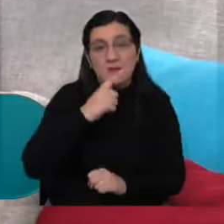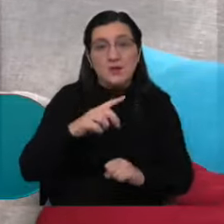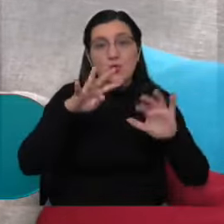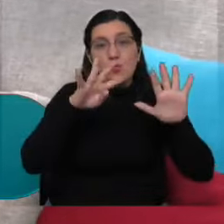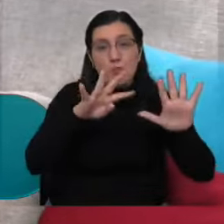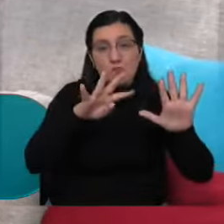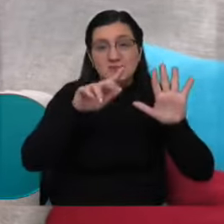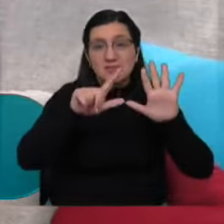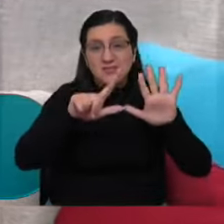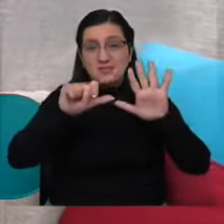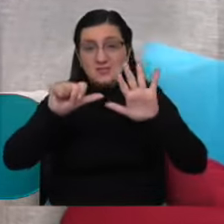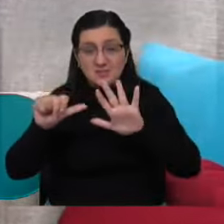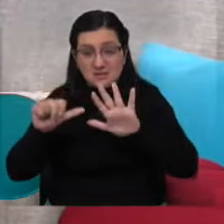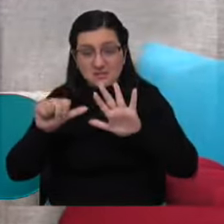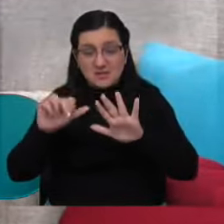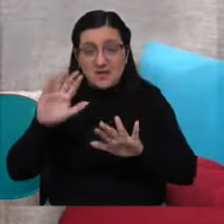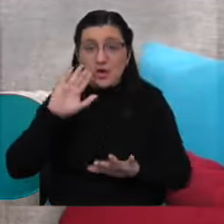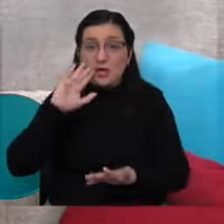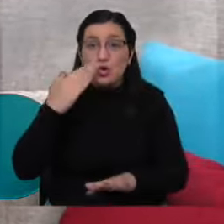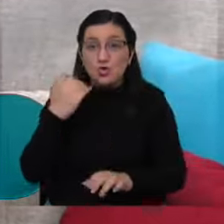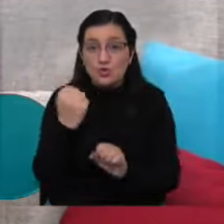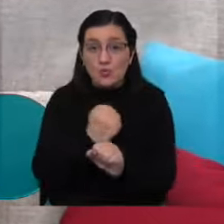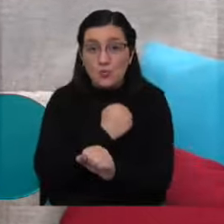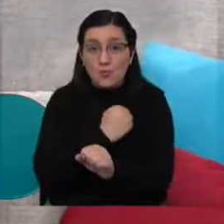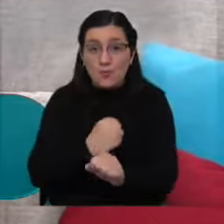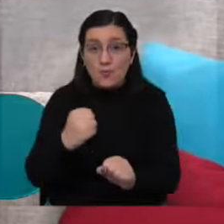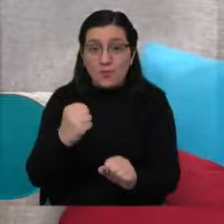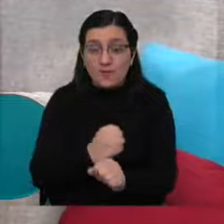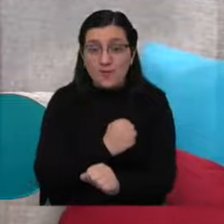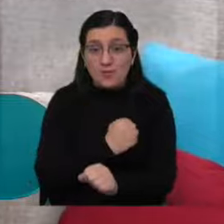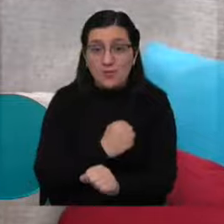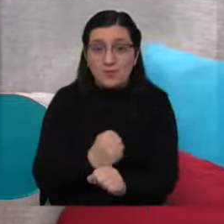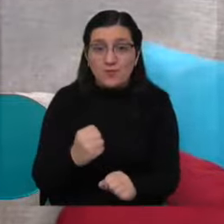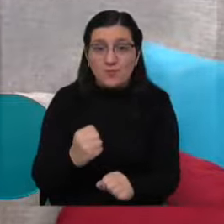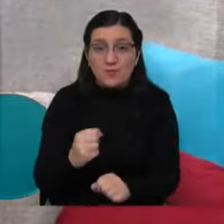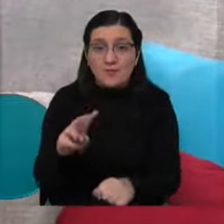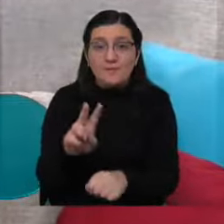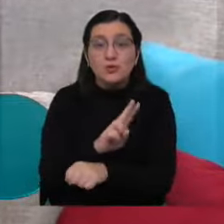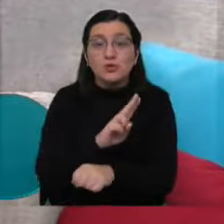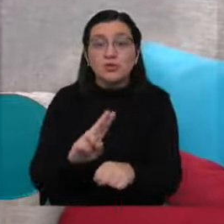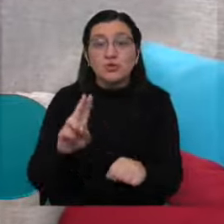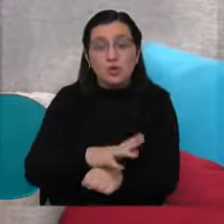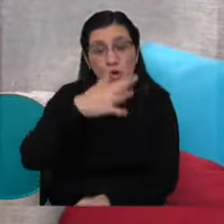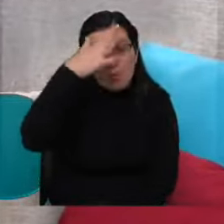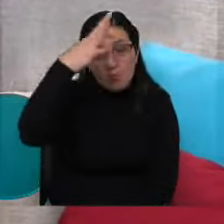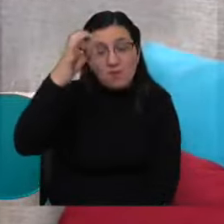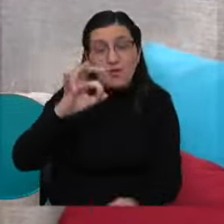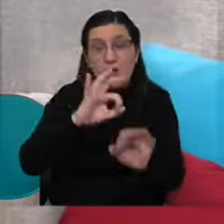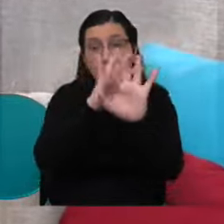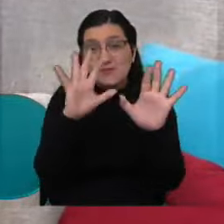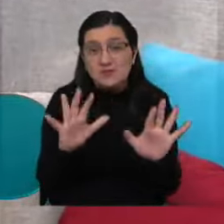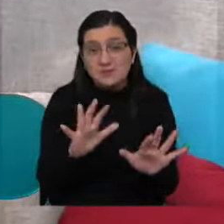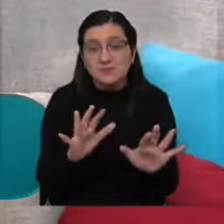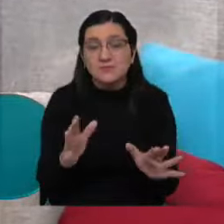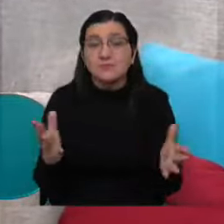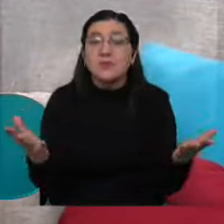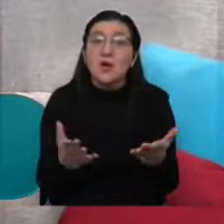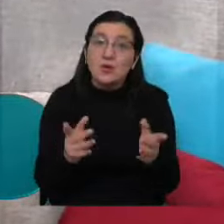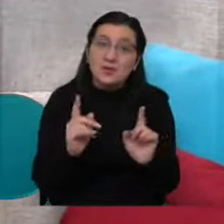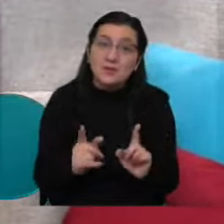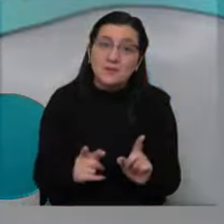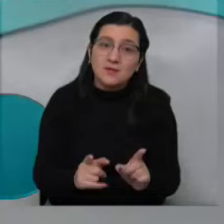que la condecora no con ese premio que se hizo Este creo que sea el protector de los pueblos libres una cosa así y bueno ahora también Aparentemente